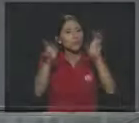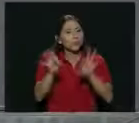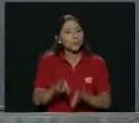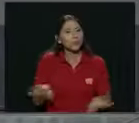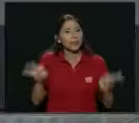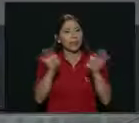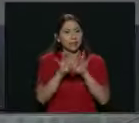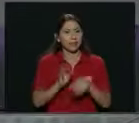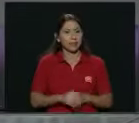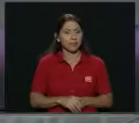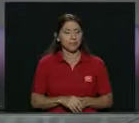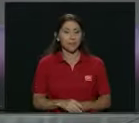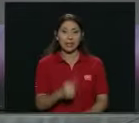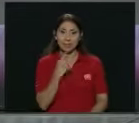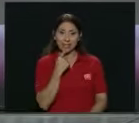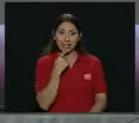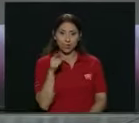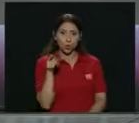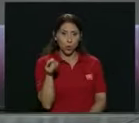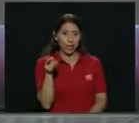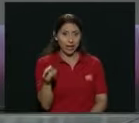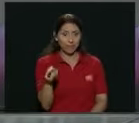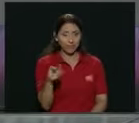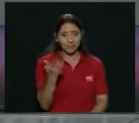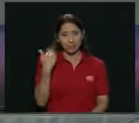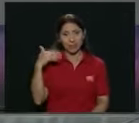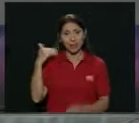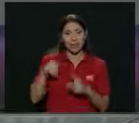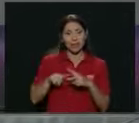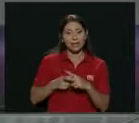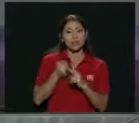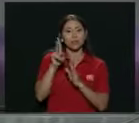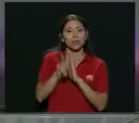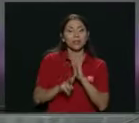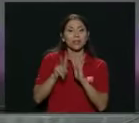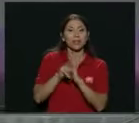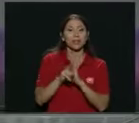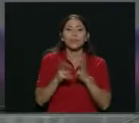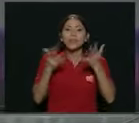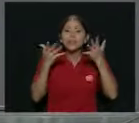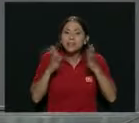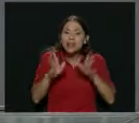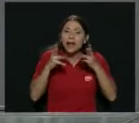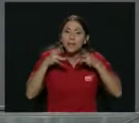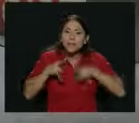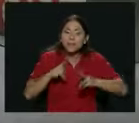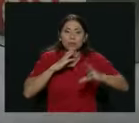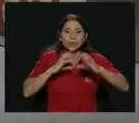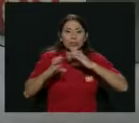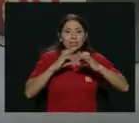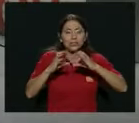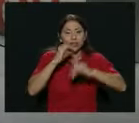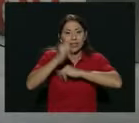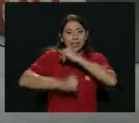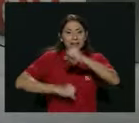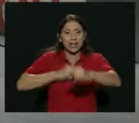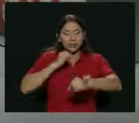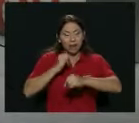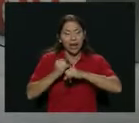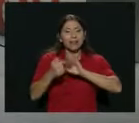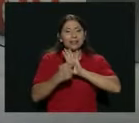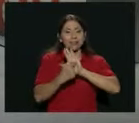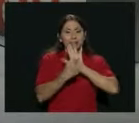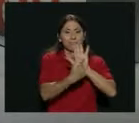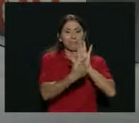Hay un punto importante que él mencionó al inicio del video y que ya los medios internacionales